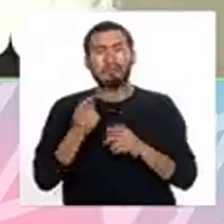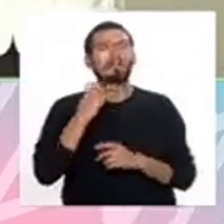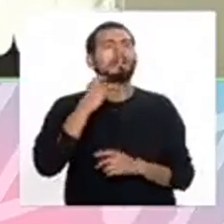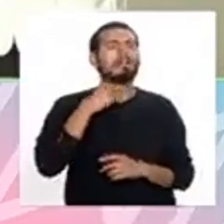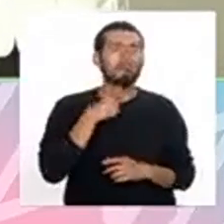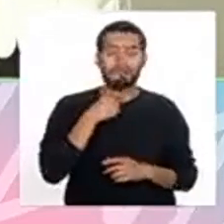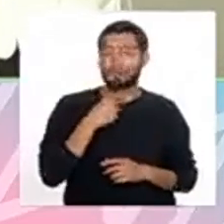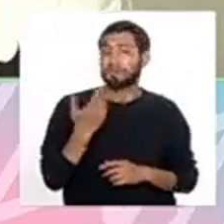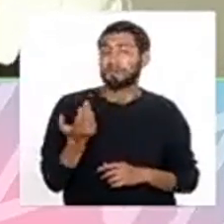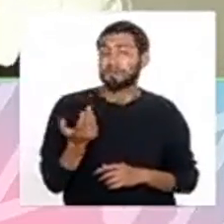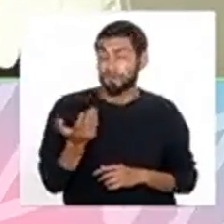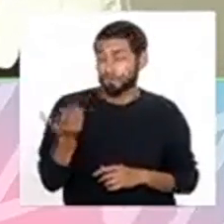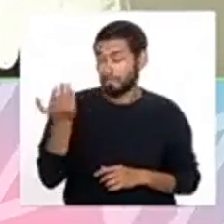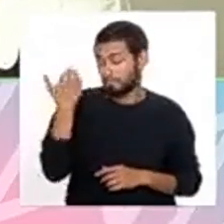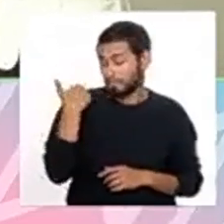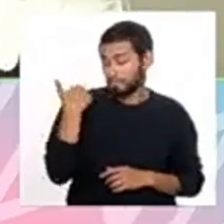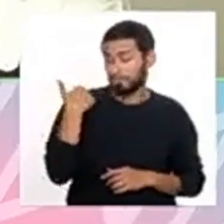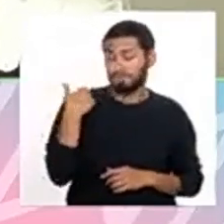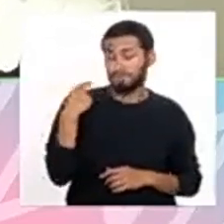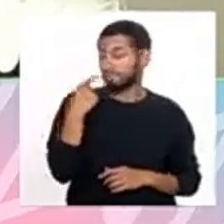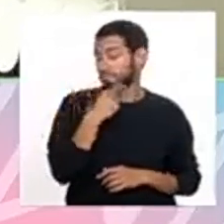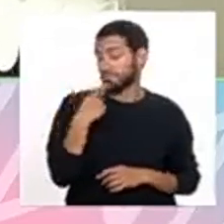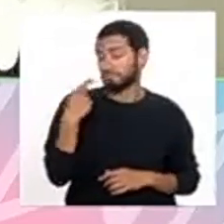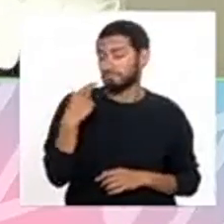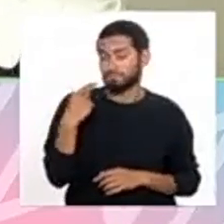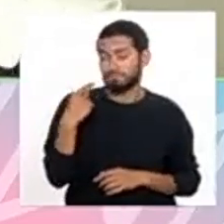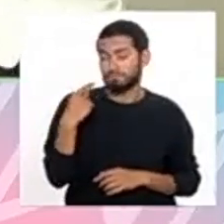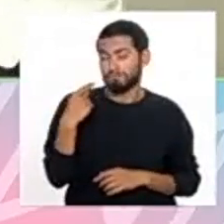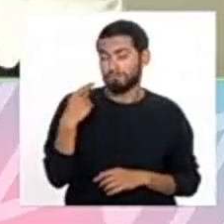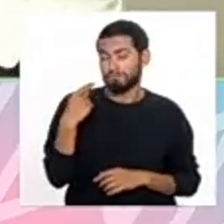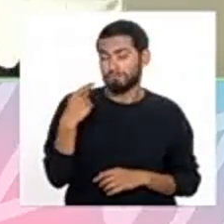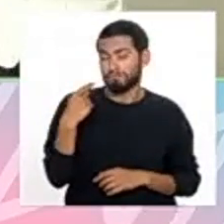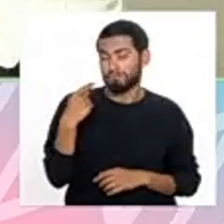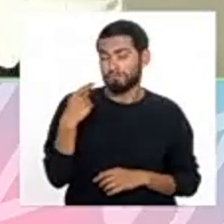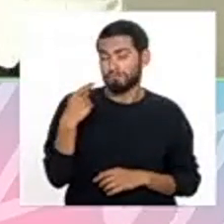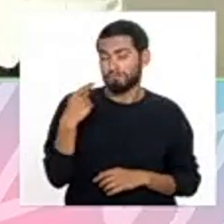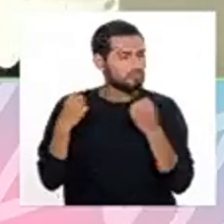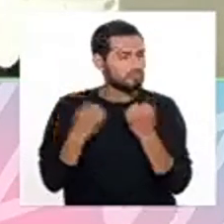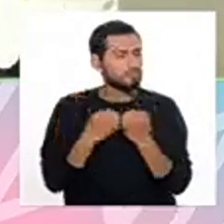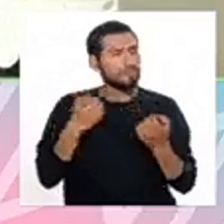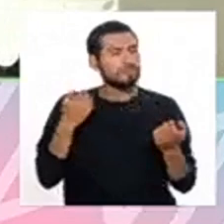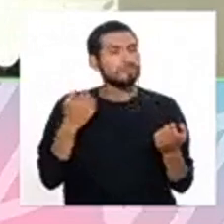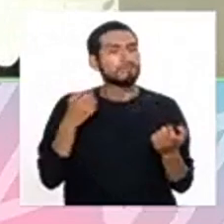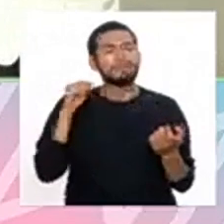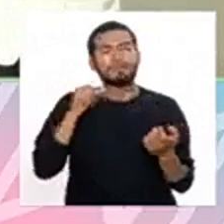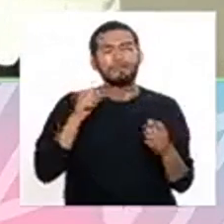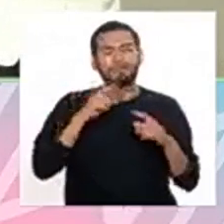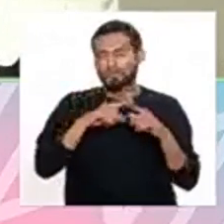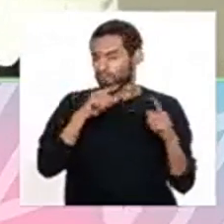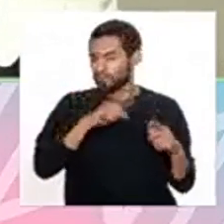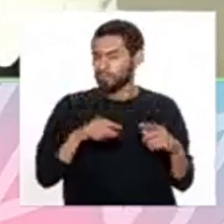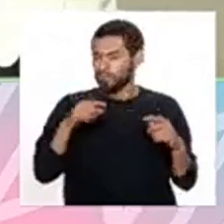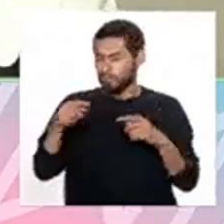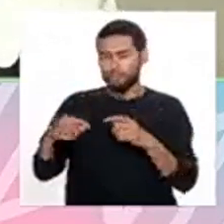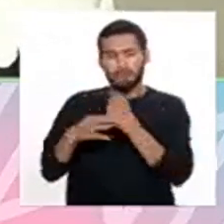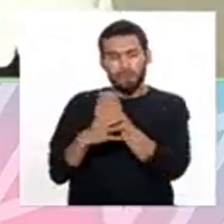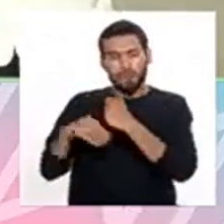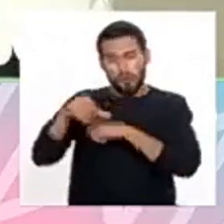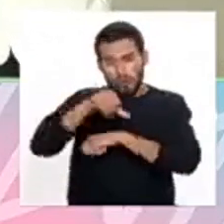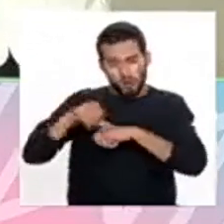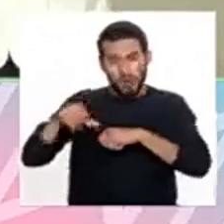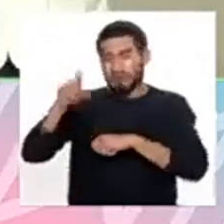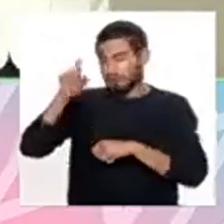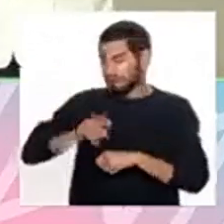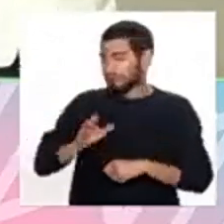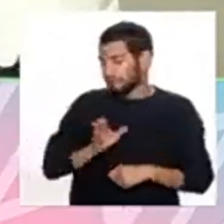Tanto así que hace algunas semanas nuestro equipo de neumólogos y equipo quirúrgico tuvo que